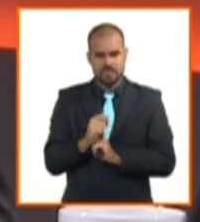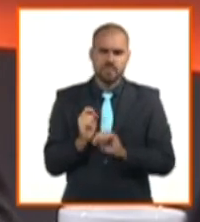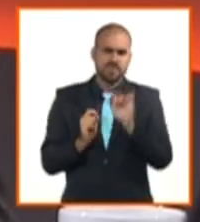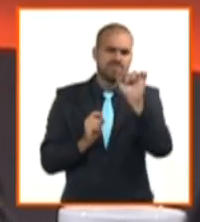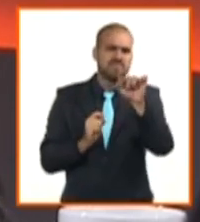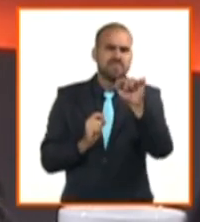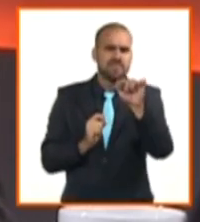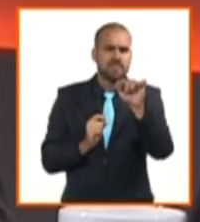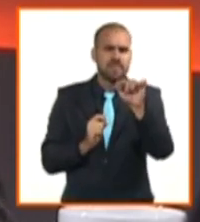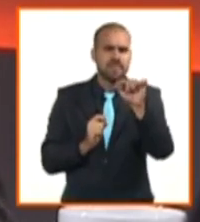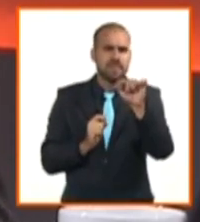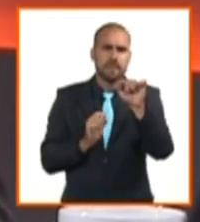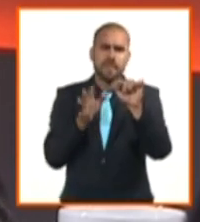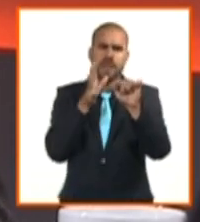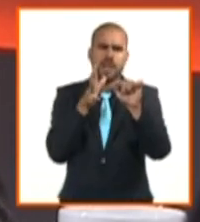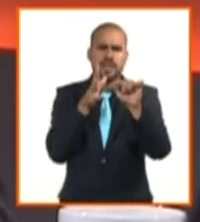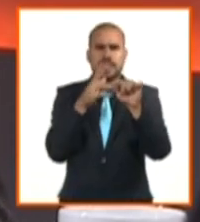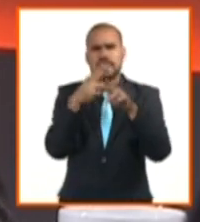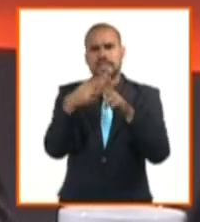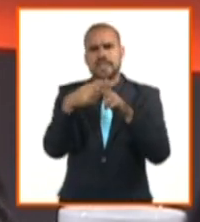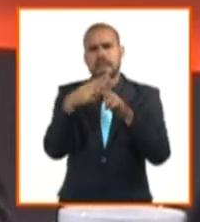como va tropical